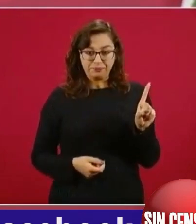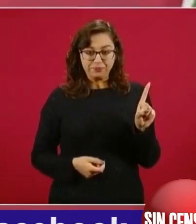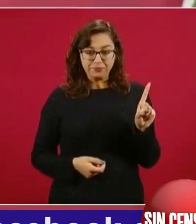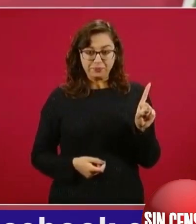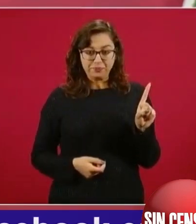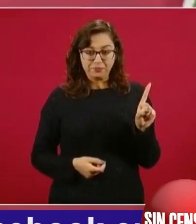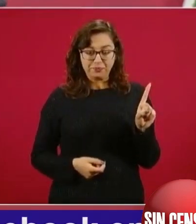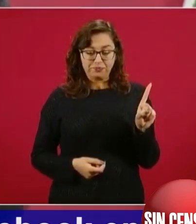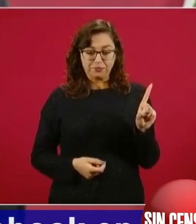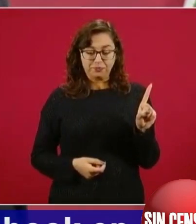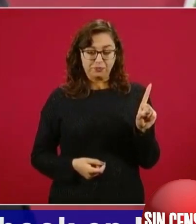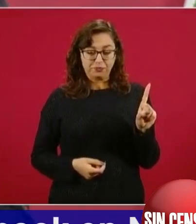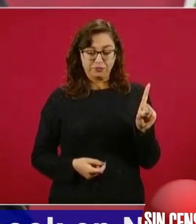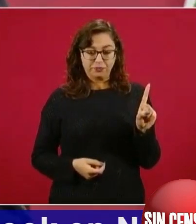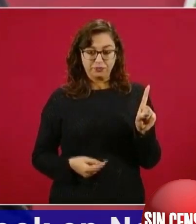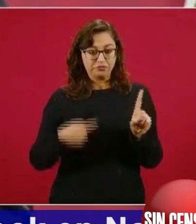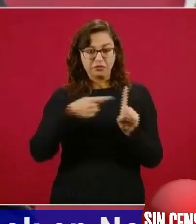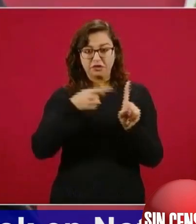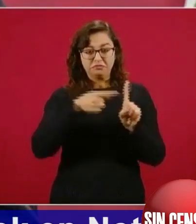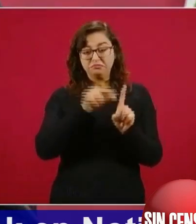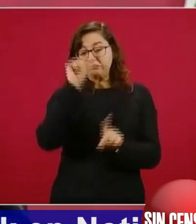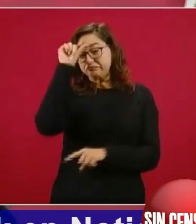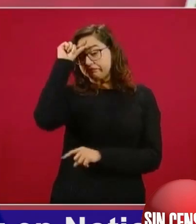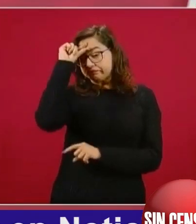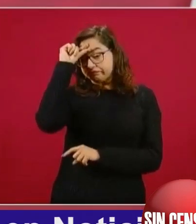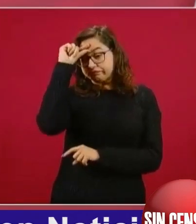que no alcanza